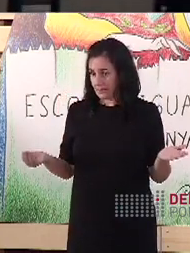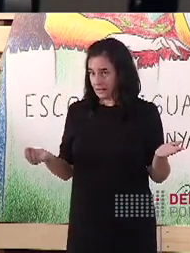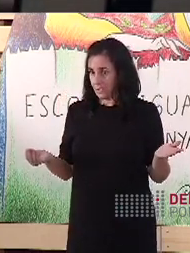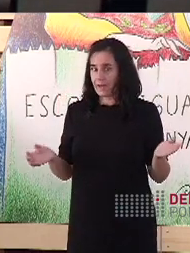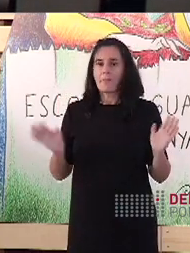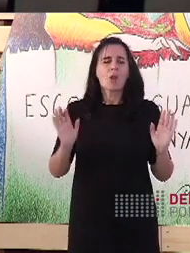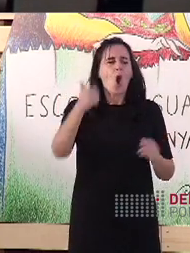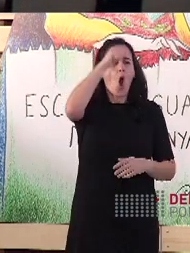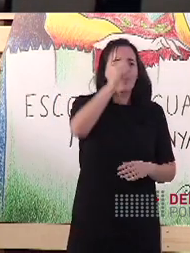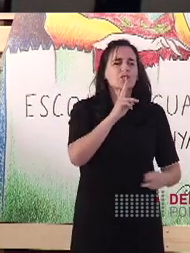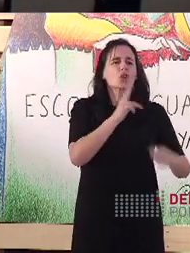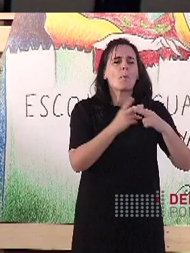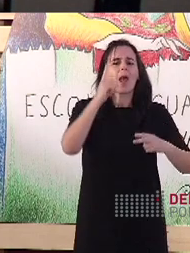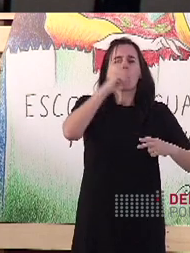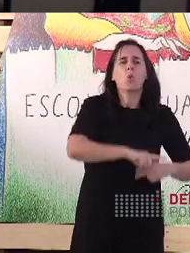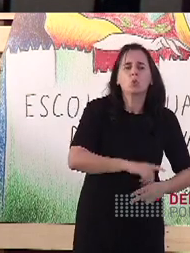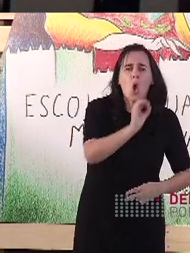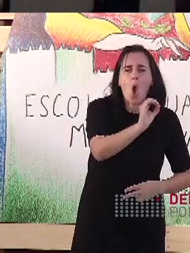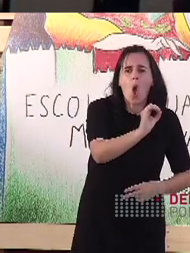¿Puto os han llamado a vosotros?